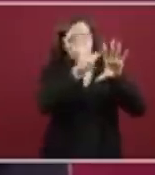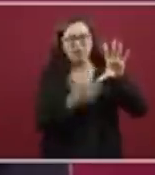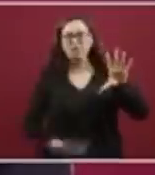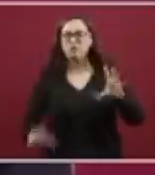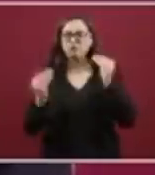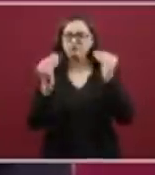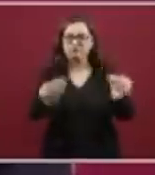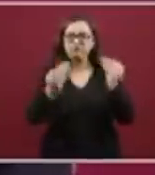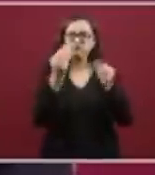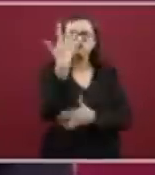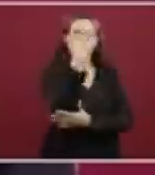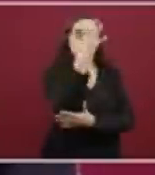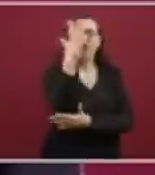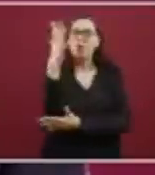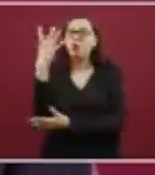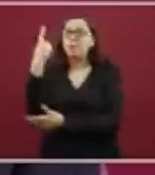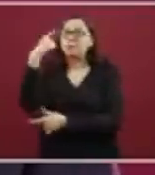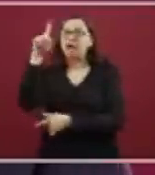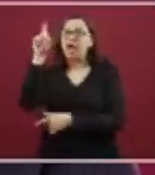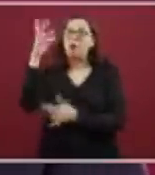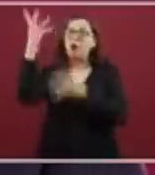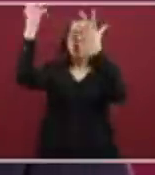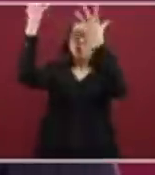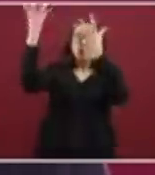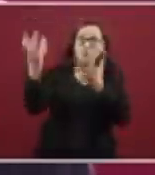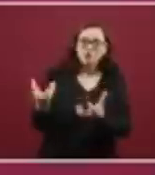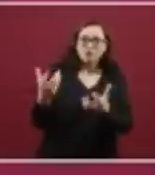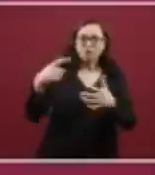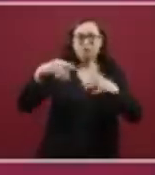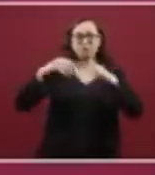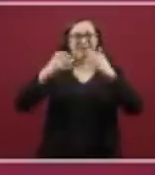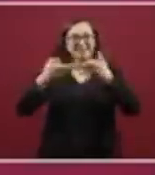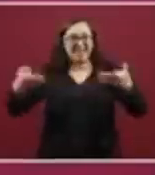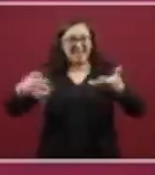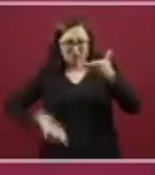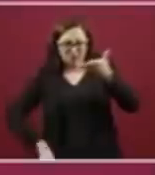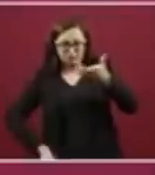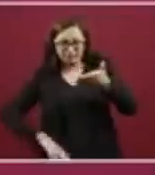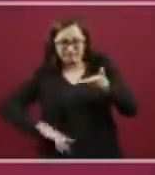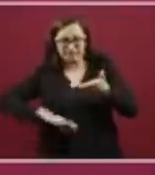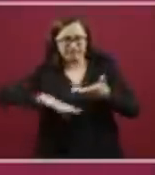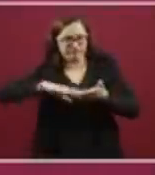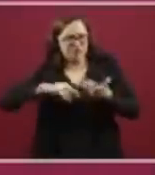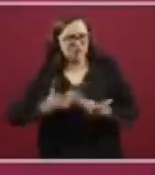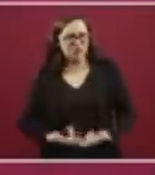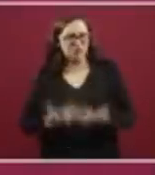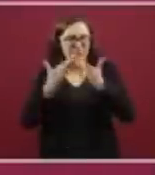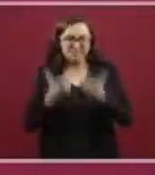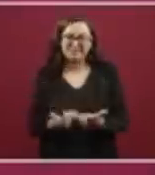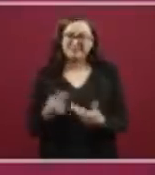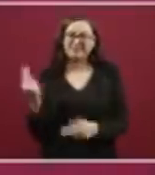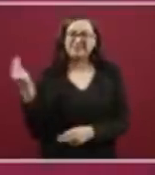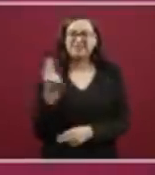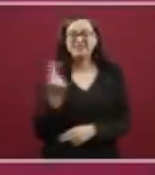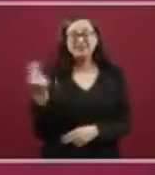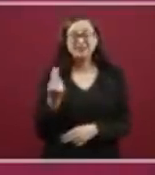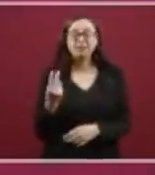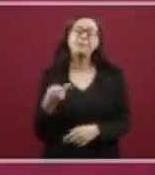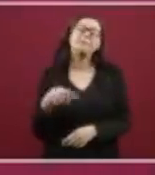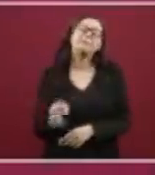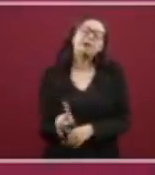para que no nos falte el agua, pero por eso se requiere también de la